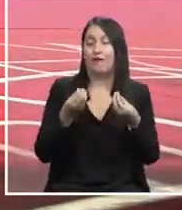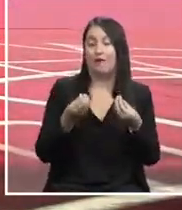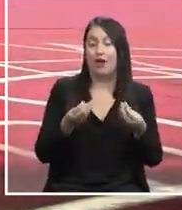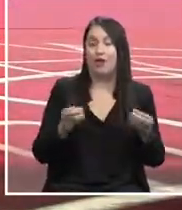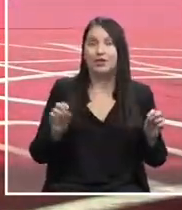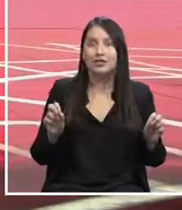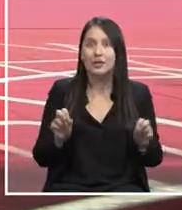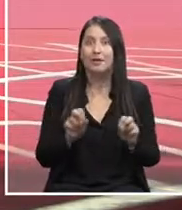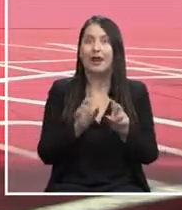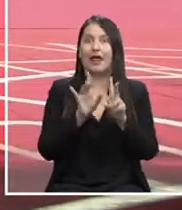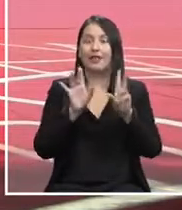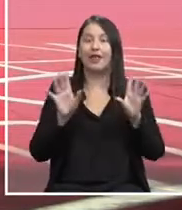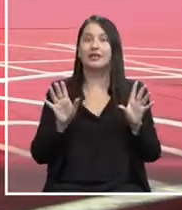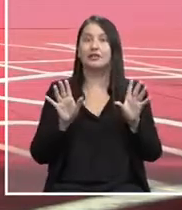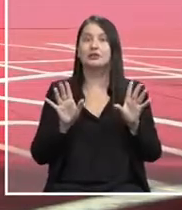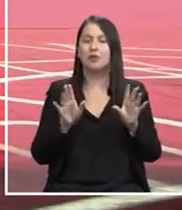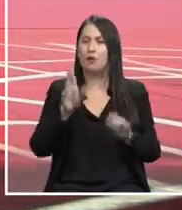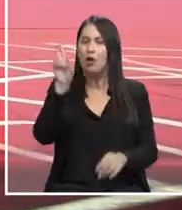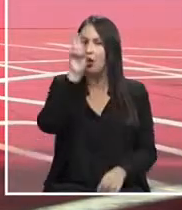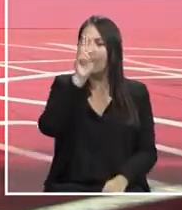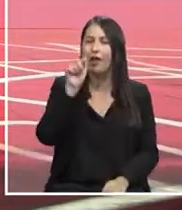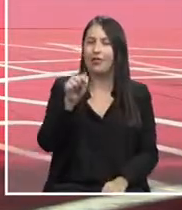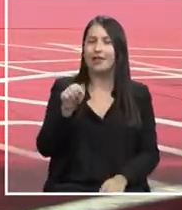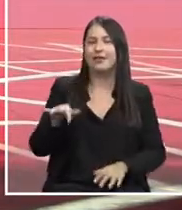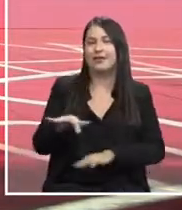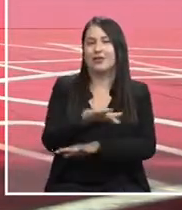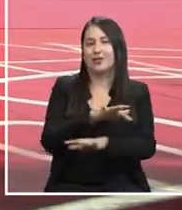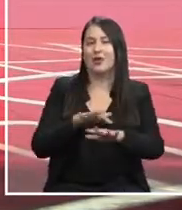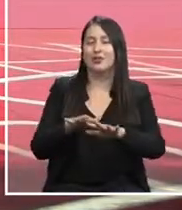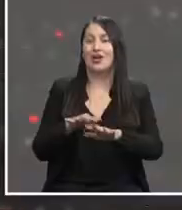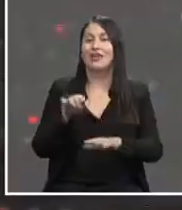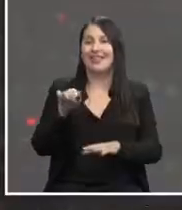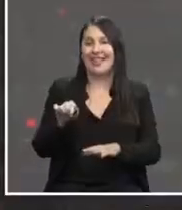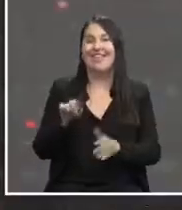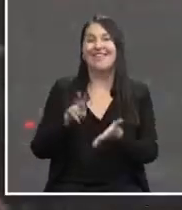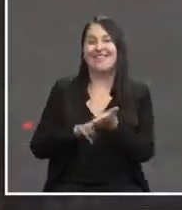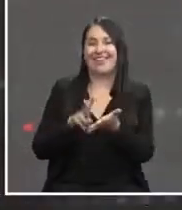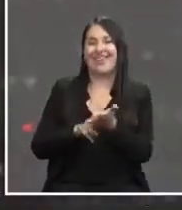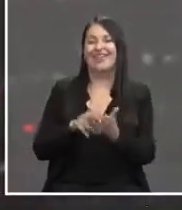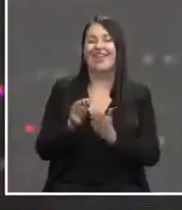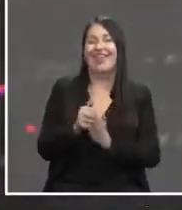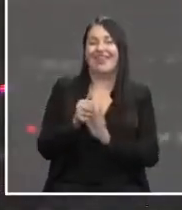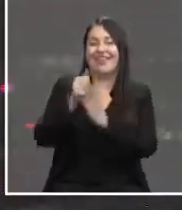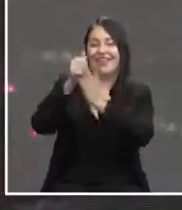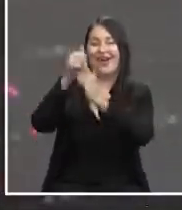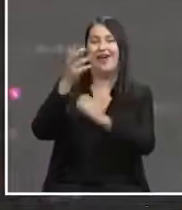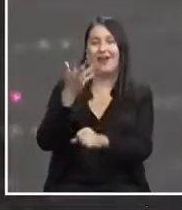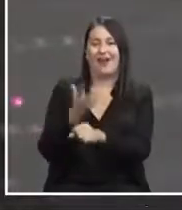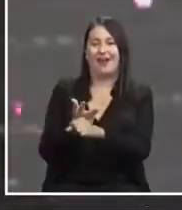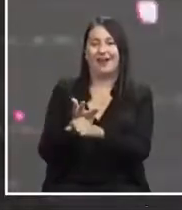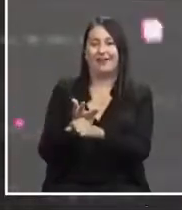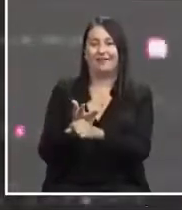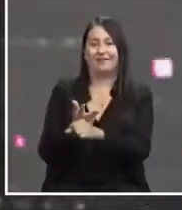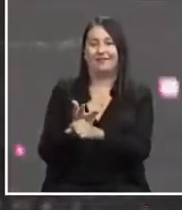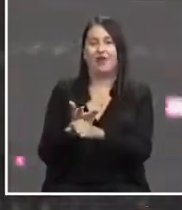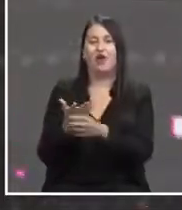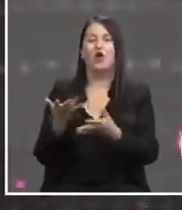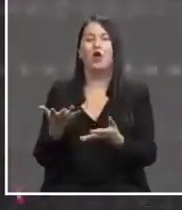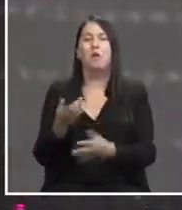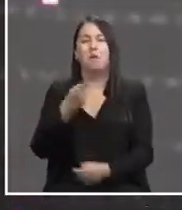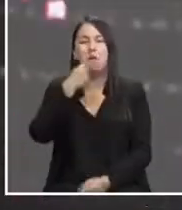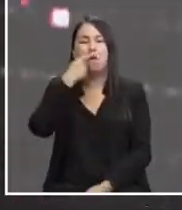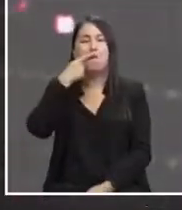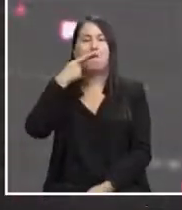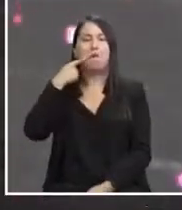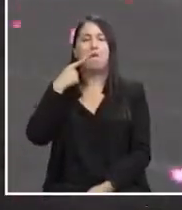atención por lo extraño en esa situación. Y ahí están los verdaderos liderazgos. Esos liderazgos de masculinidad tóxica, podríamos decirlo